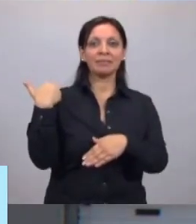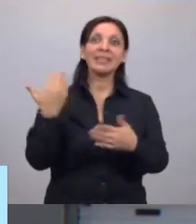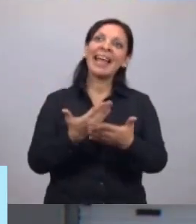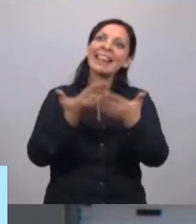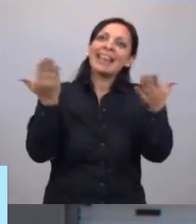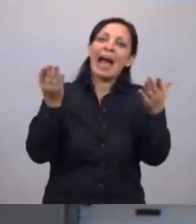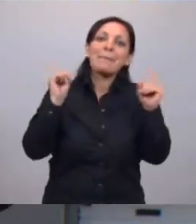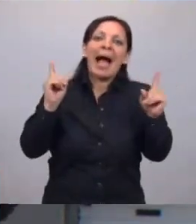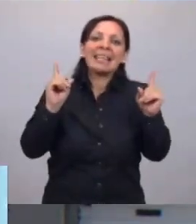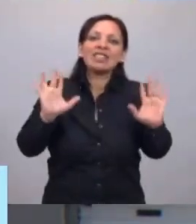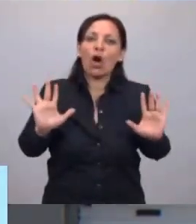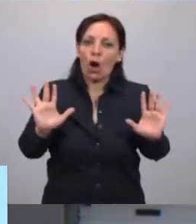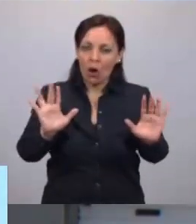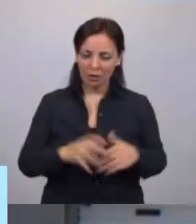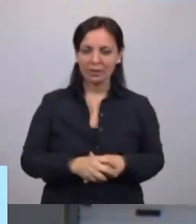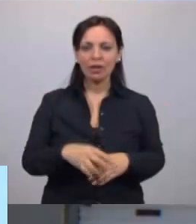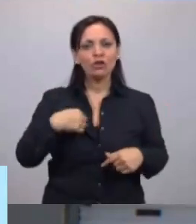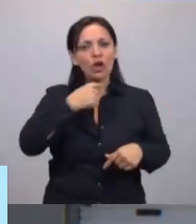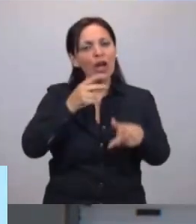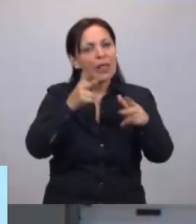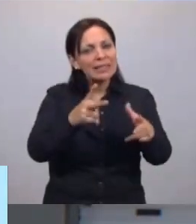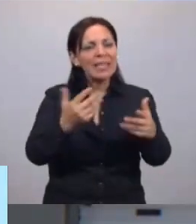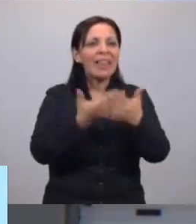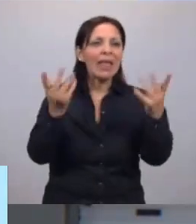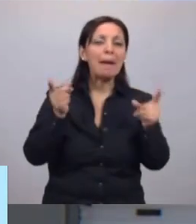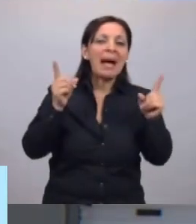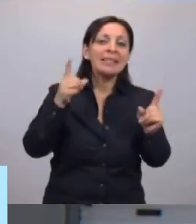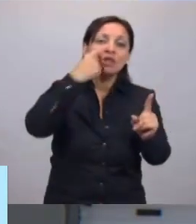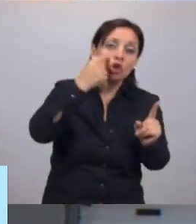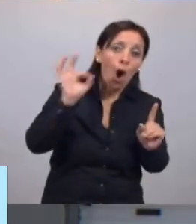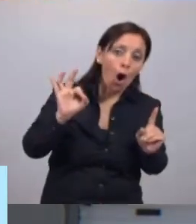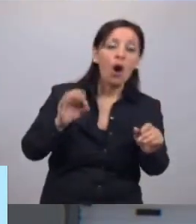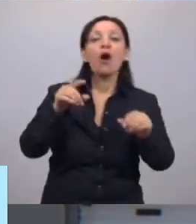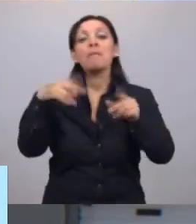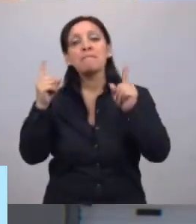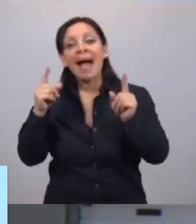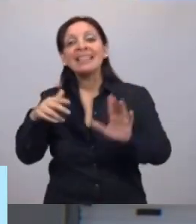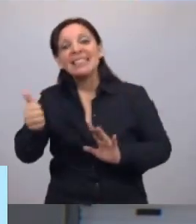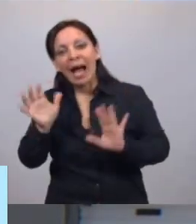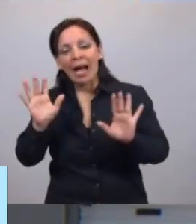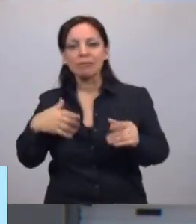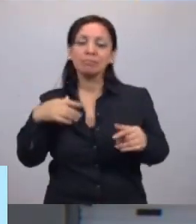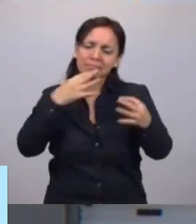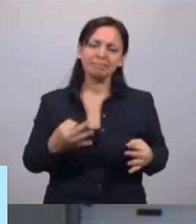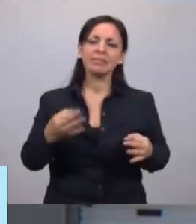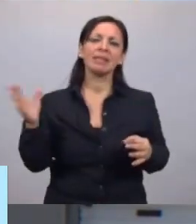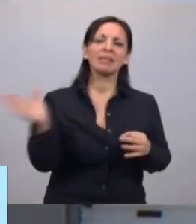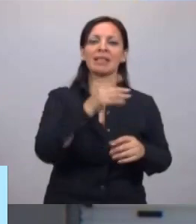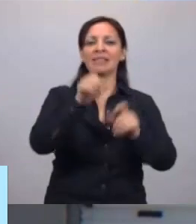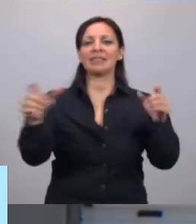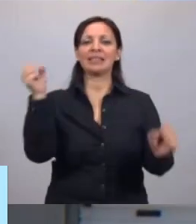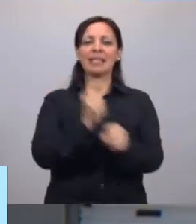día al maestro Bueno yo quiero decir el día del maestro de la maestra de los trabajadores y trabajadoras